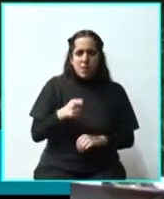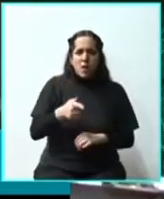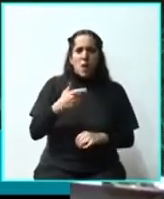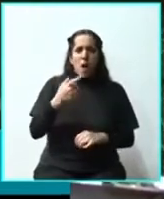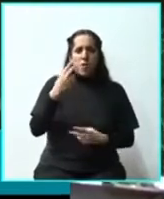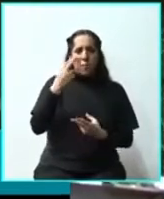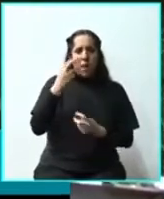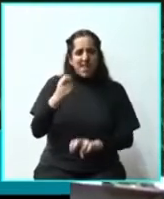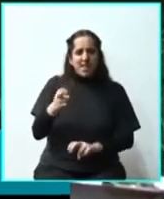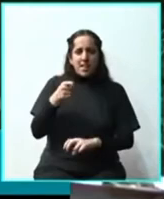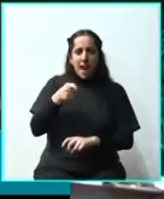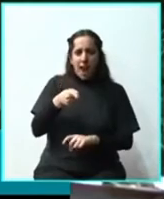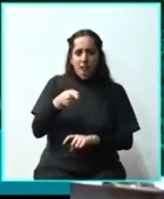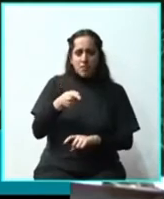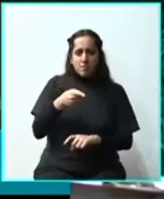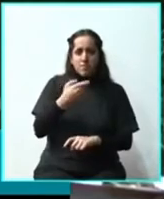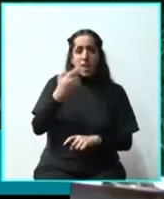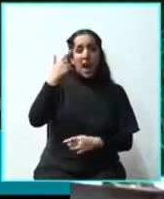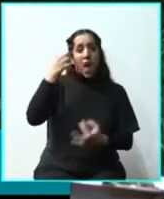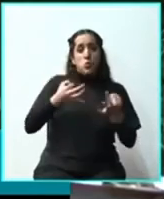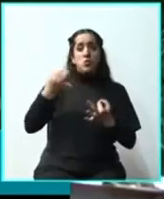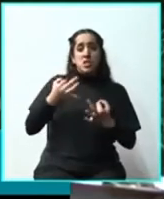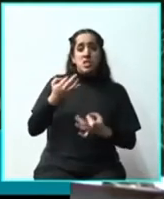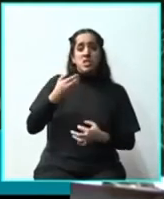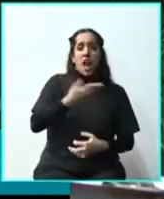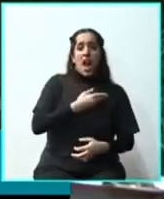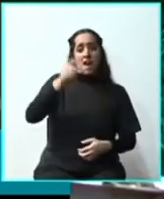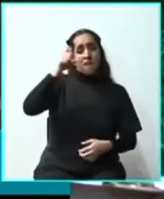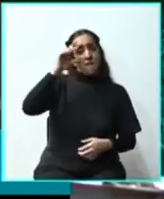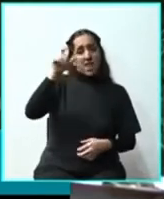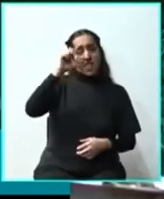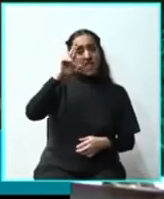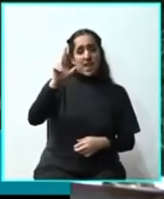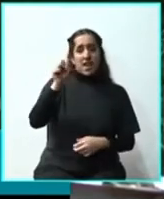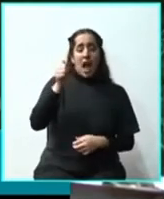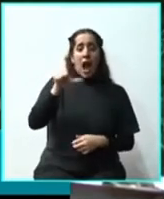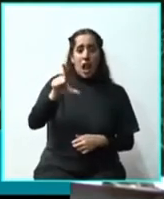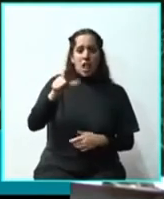investigados por la justicia federal. No se destruyó.